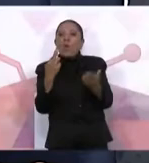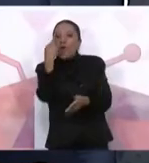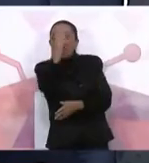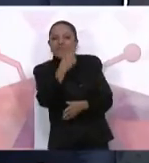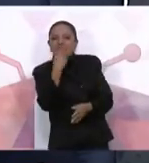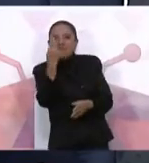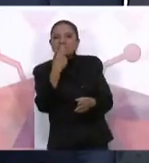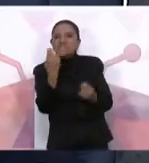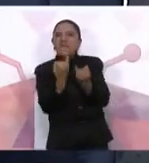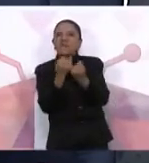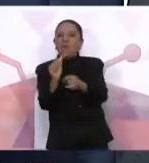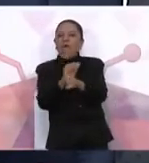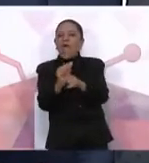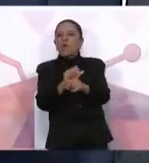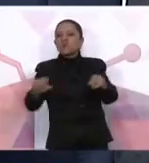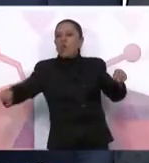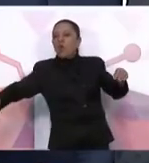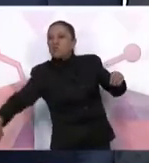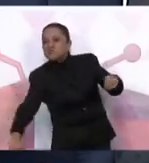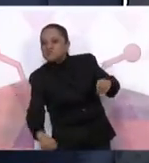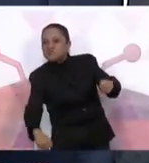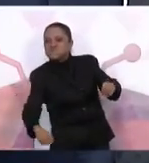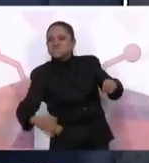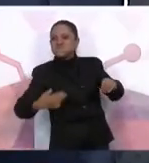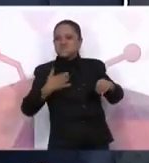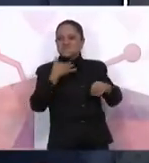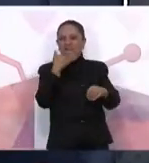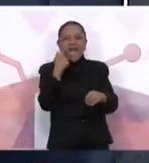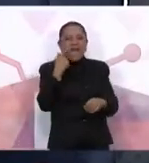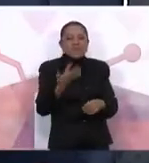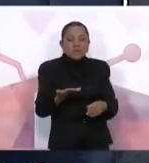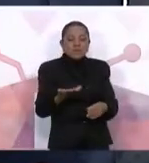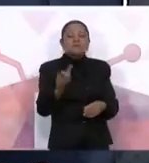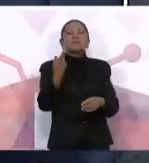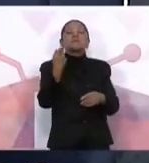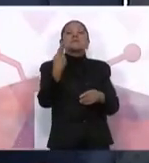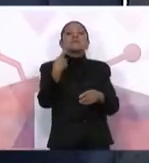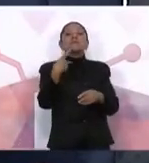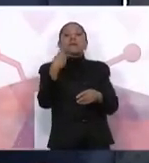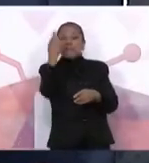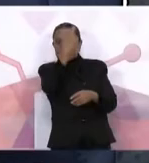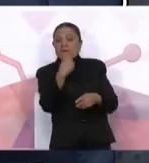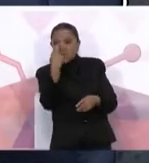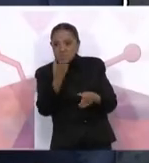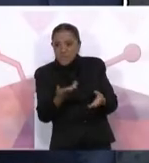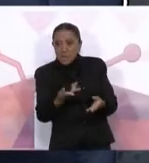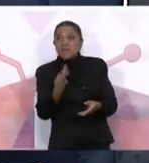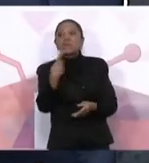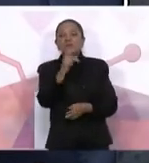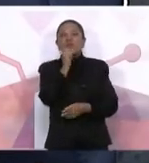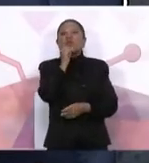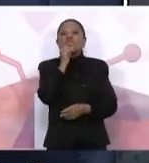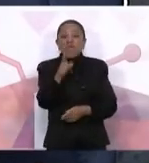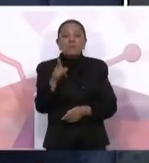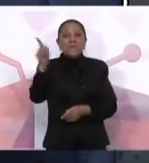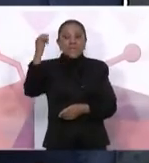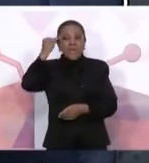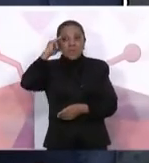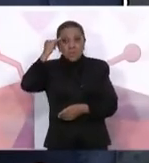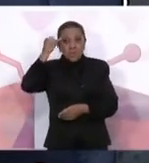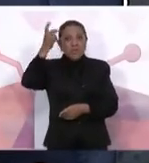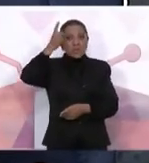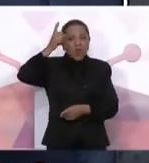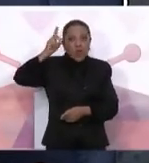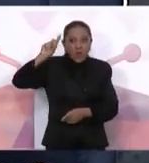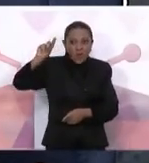transparentar su mecanismo en el caso de los campesinos quiero decirles un trato diferente porque al campesino se le está extorsionando con